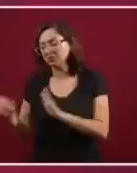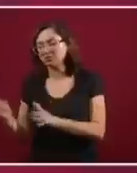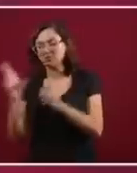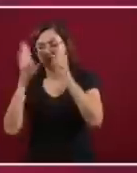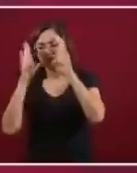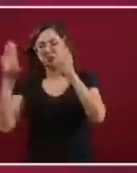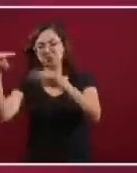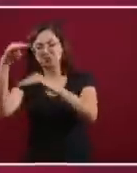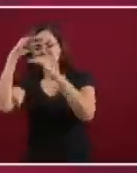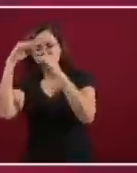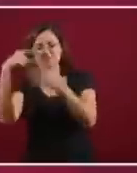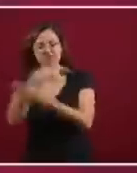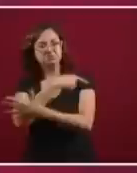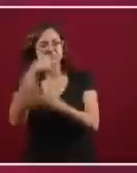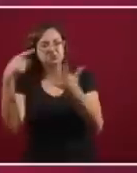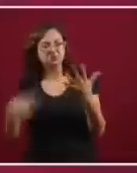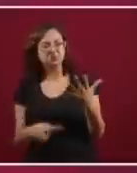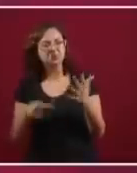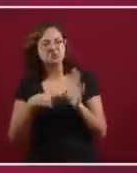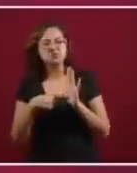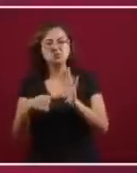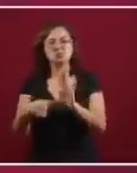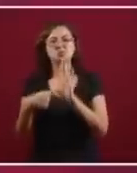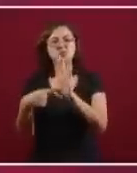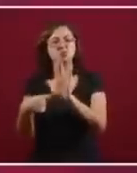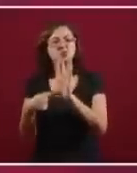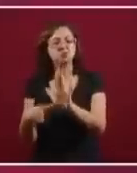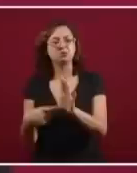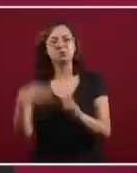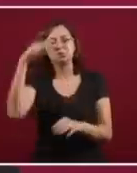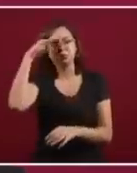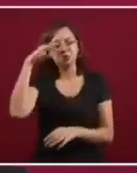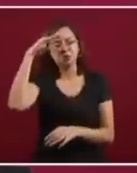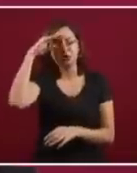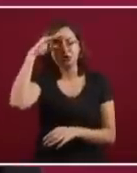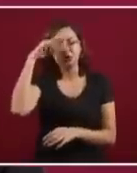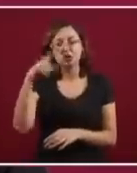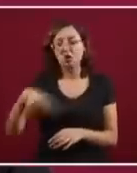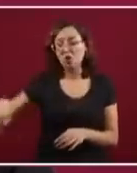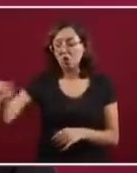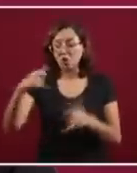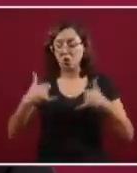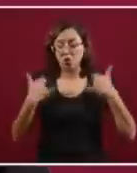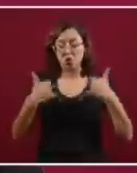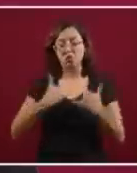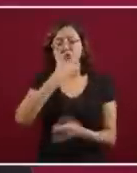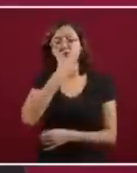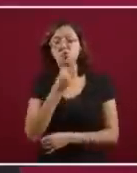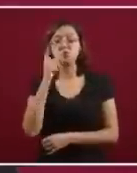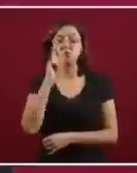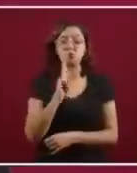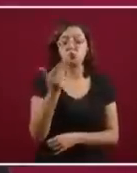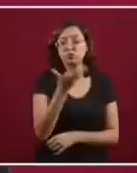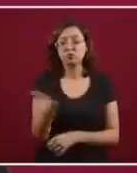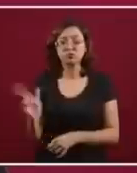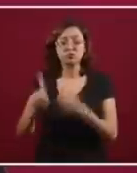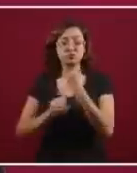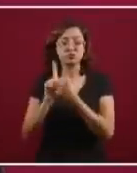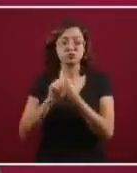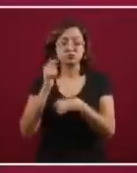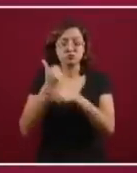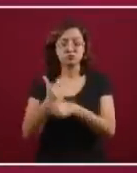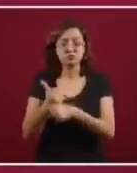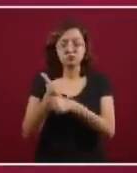prohibicionista y le parecerá desagradable que consideremos que los jóvenes y las jóvenes que sufren este problema